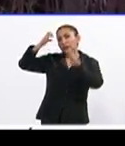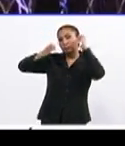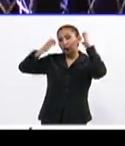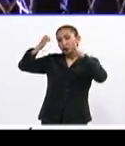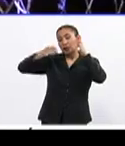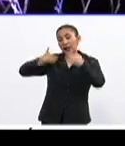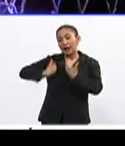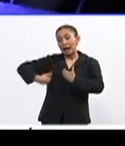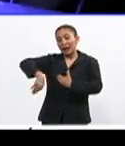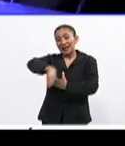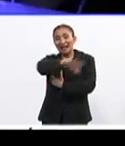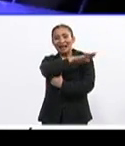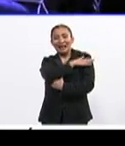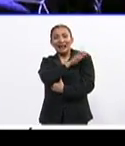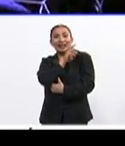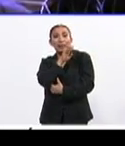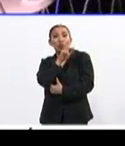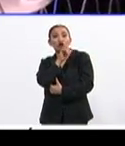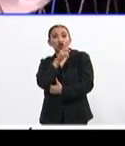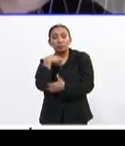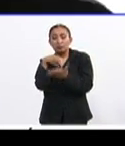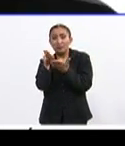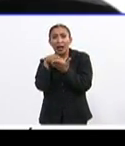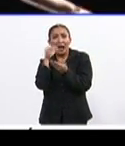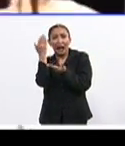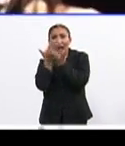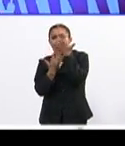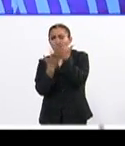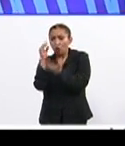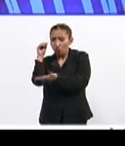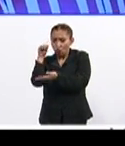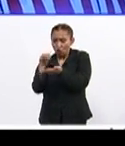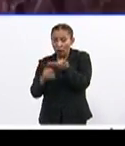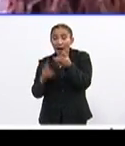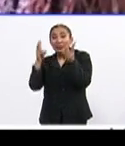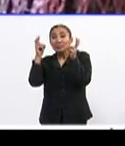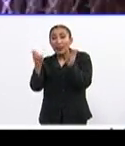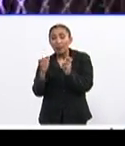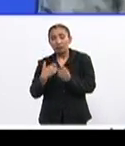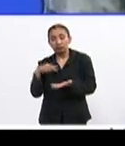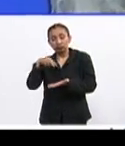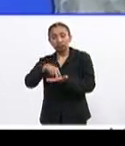de rebozos, donde son rebozos pintados a mano, que el tema es